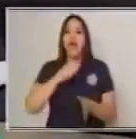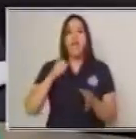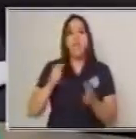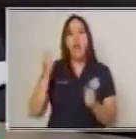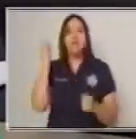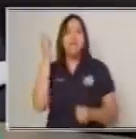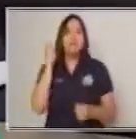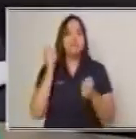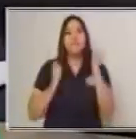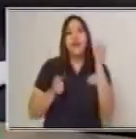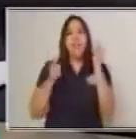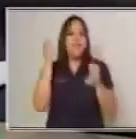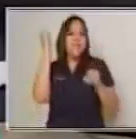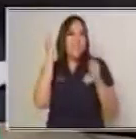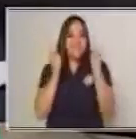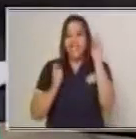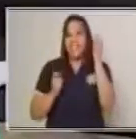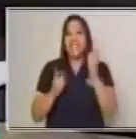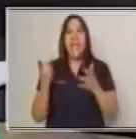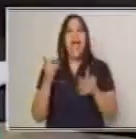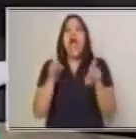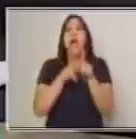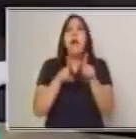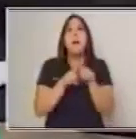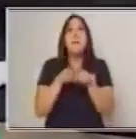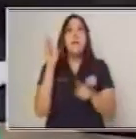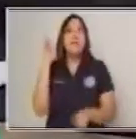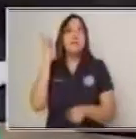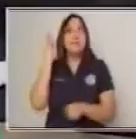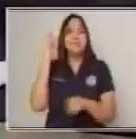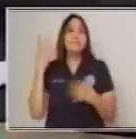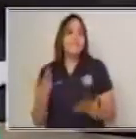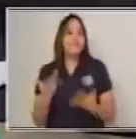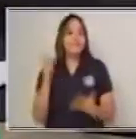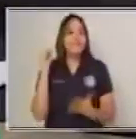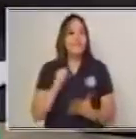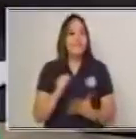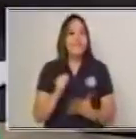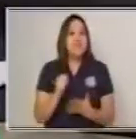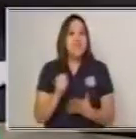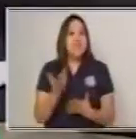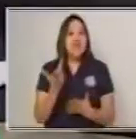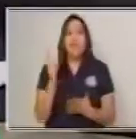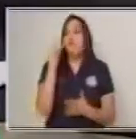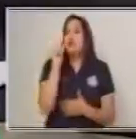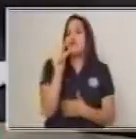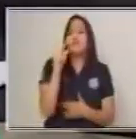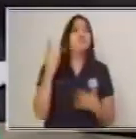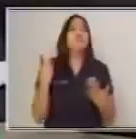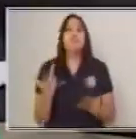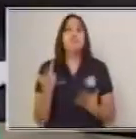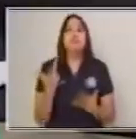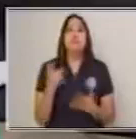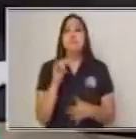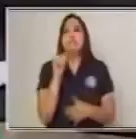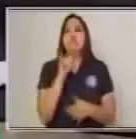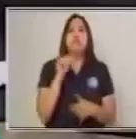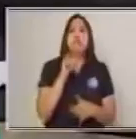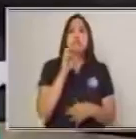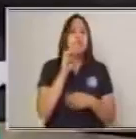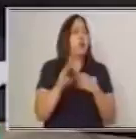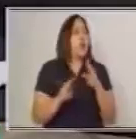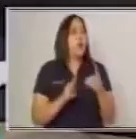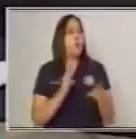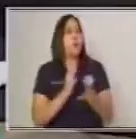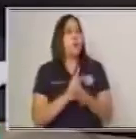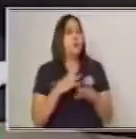los chinchines. Al mismo ritmo les permiten sobrevivir, a pesar de ser tan pequeños en un mundo lleno de